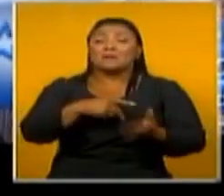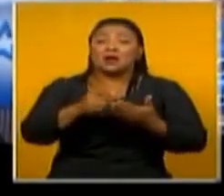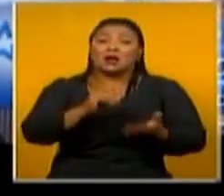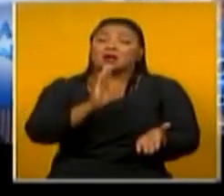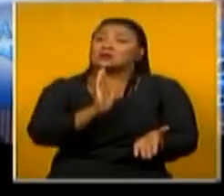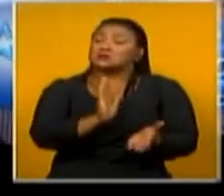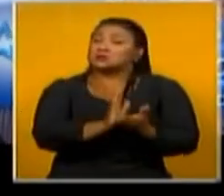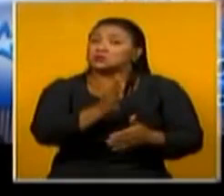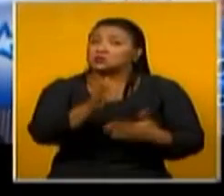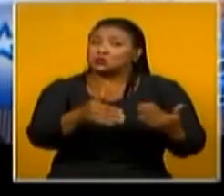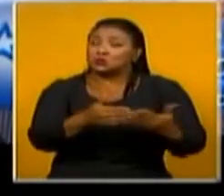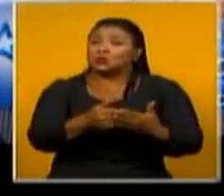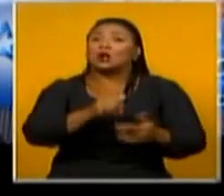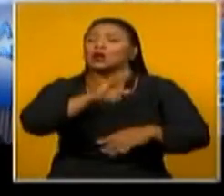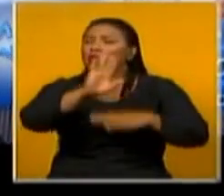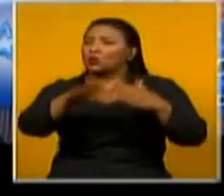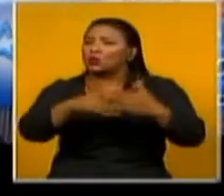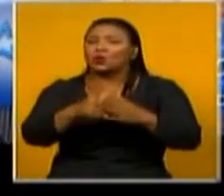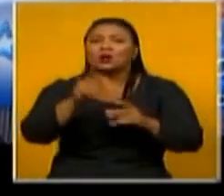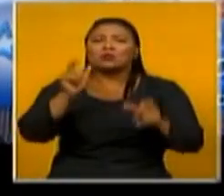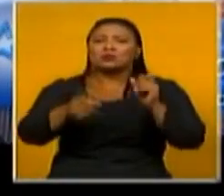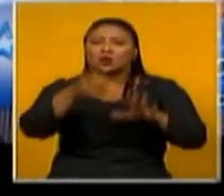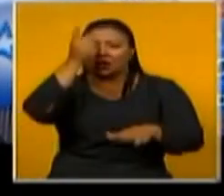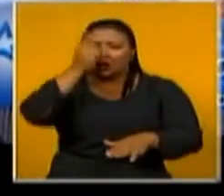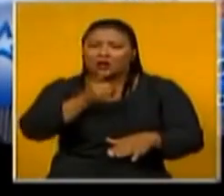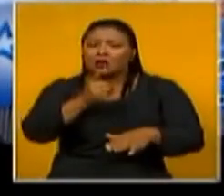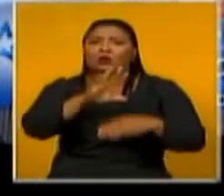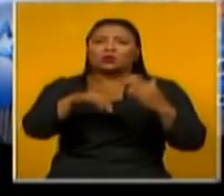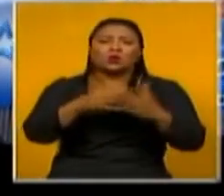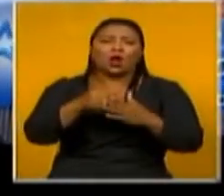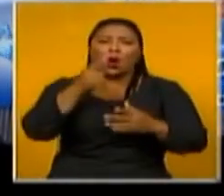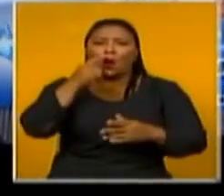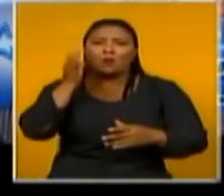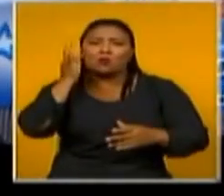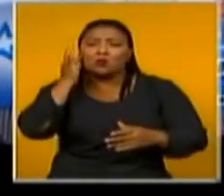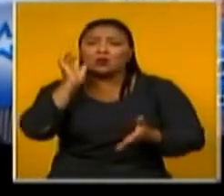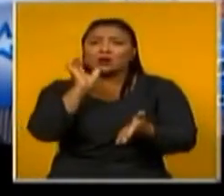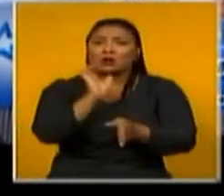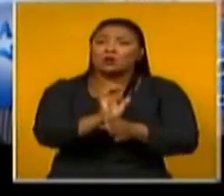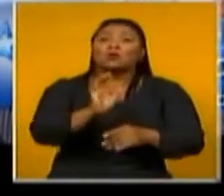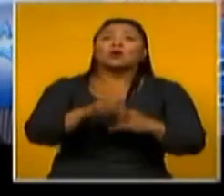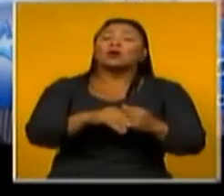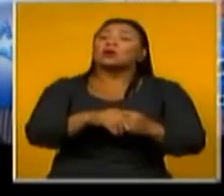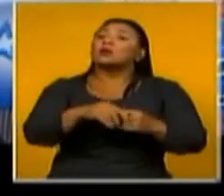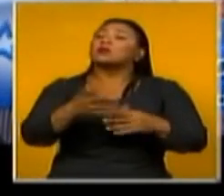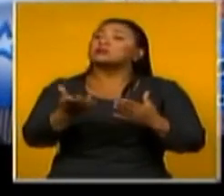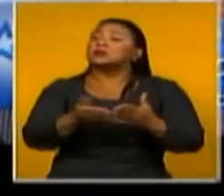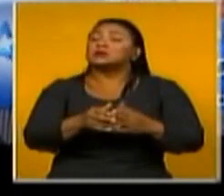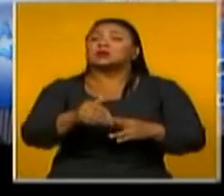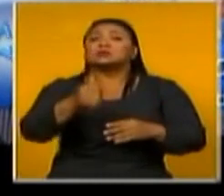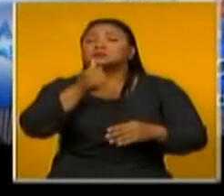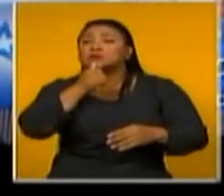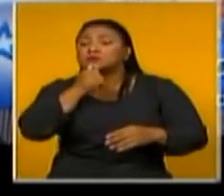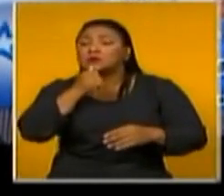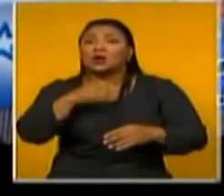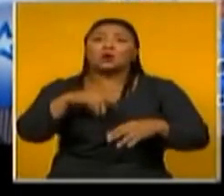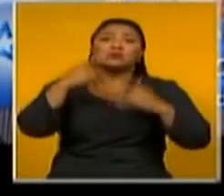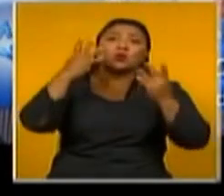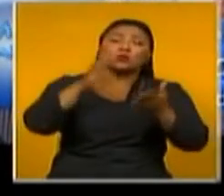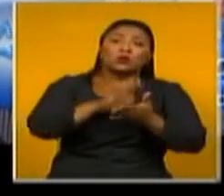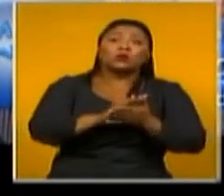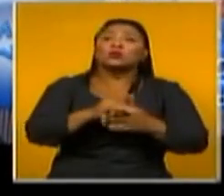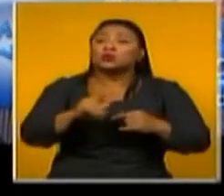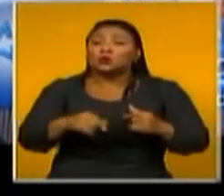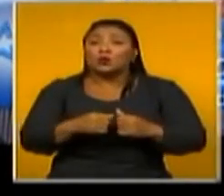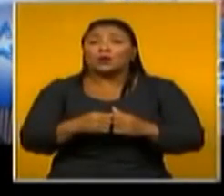debe a todas las personas, hombres y mujeres del Ecuador, del sector público y del sector privado, pero como individuos